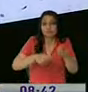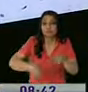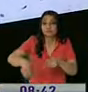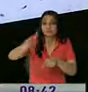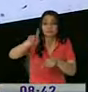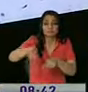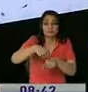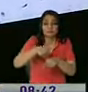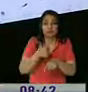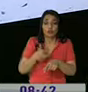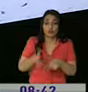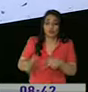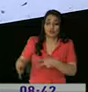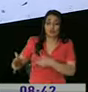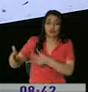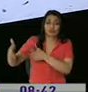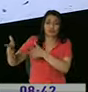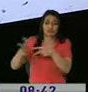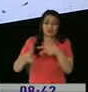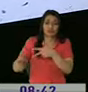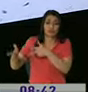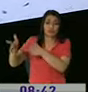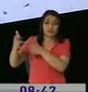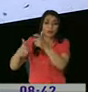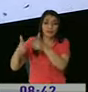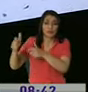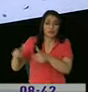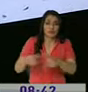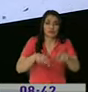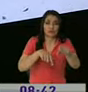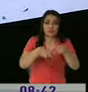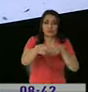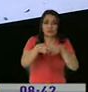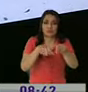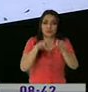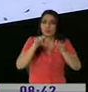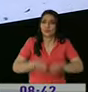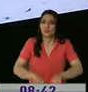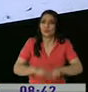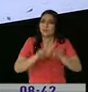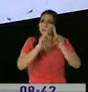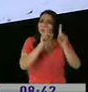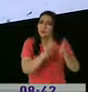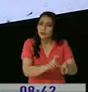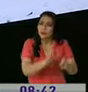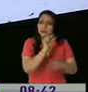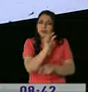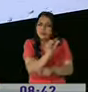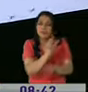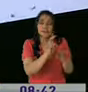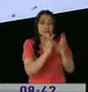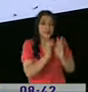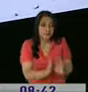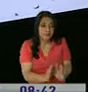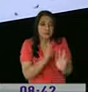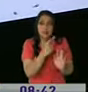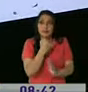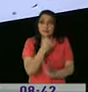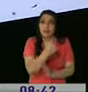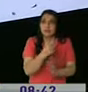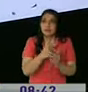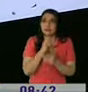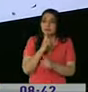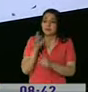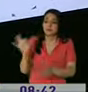y no coger las rutas alternas, que esto les ha causado molestias. A ver, nada más una precisión, Priscila, para el vecino que está ahí. Me imagino que él